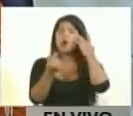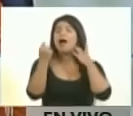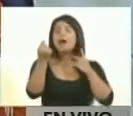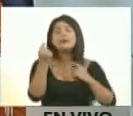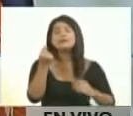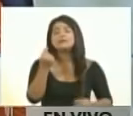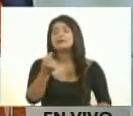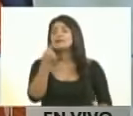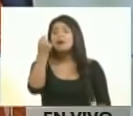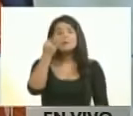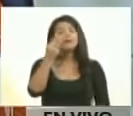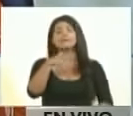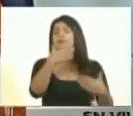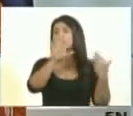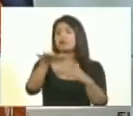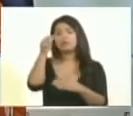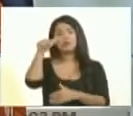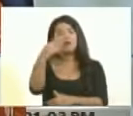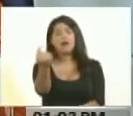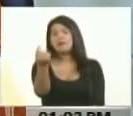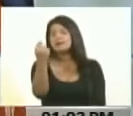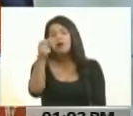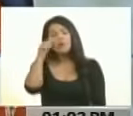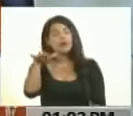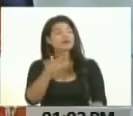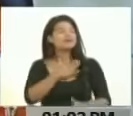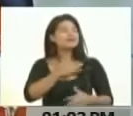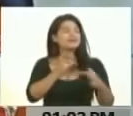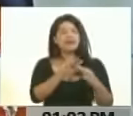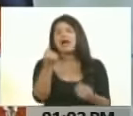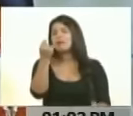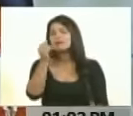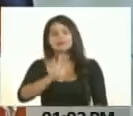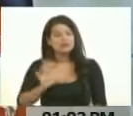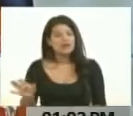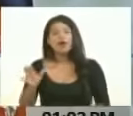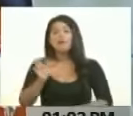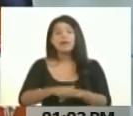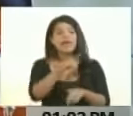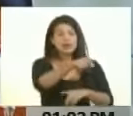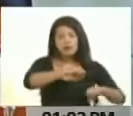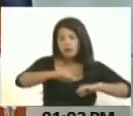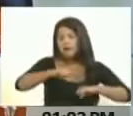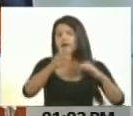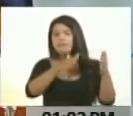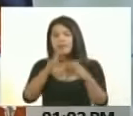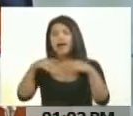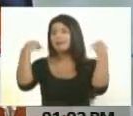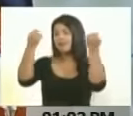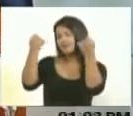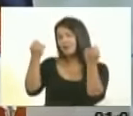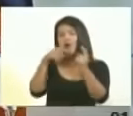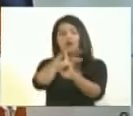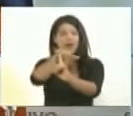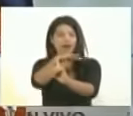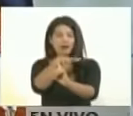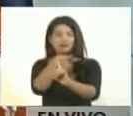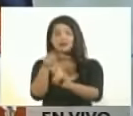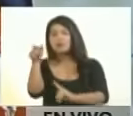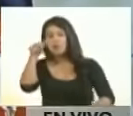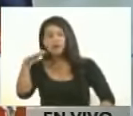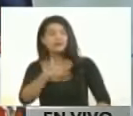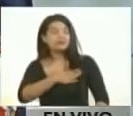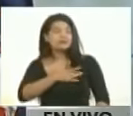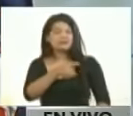tener el favor de nuestro pueblo, por más guerra que hagan, por más agresiones multiformes, formas no convencionales de atacar a nuestro